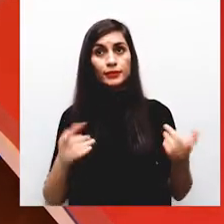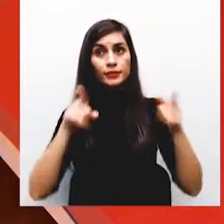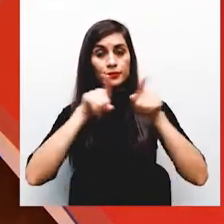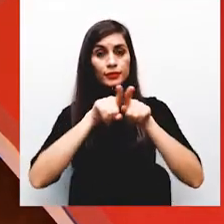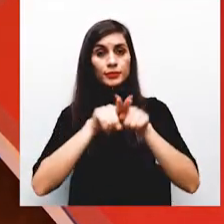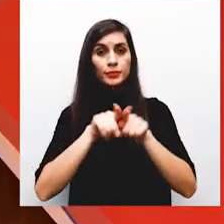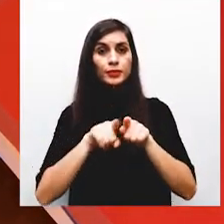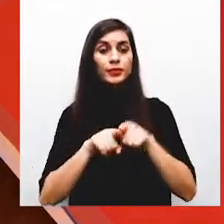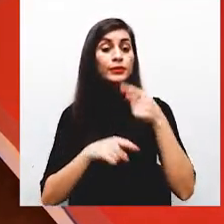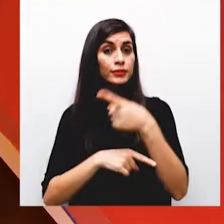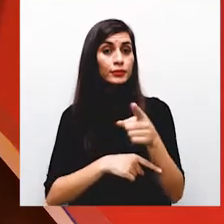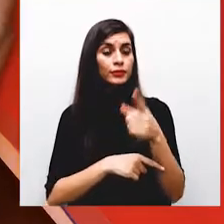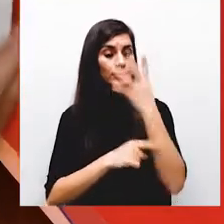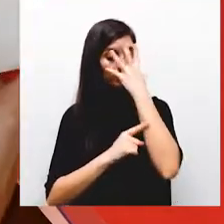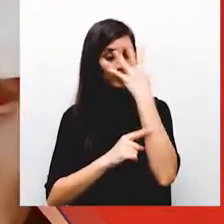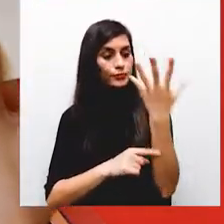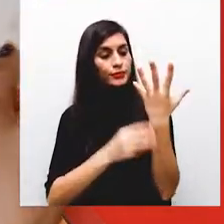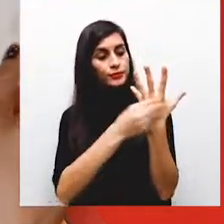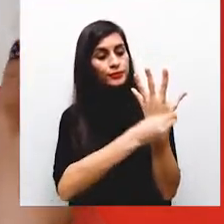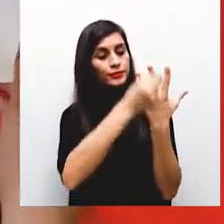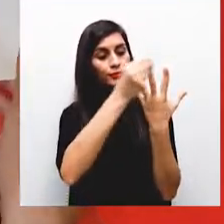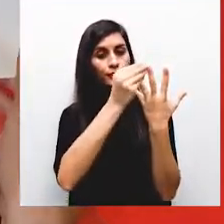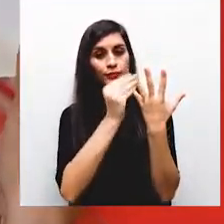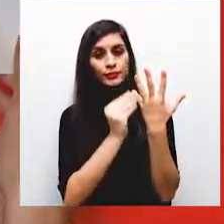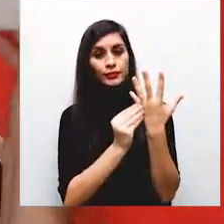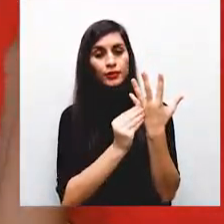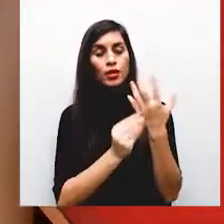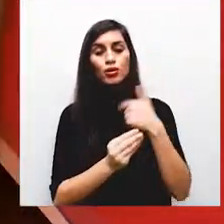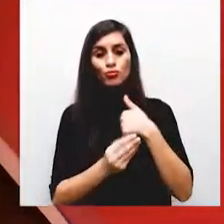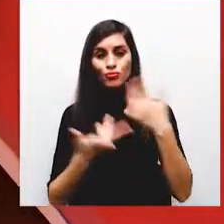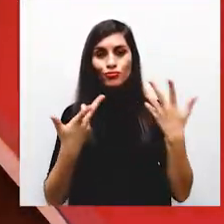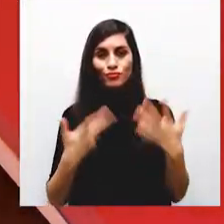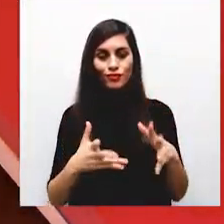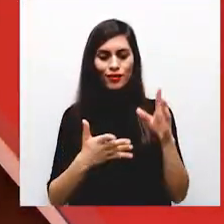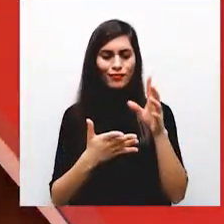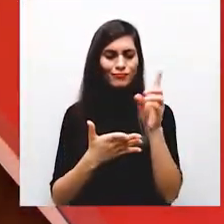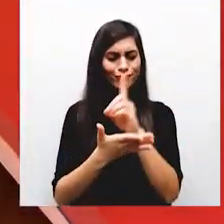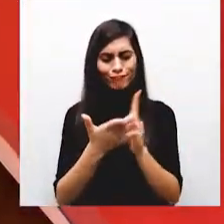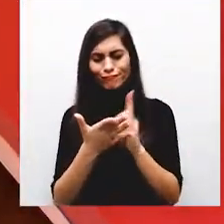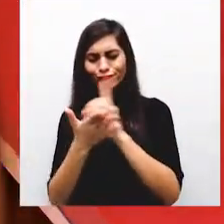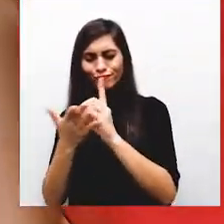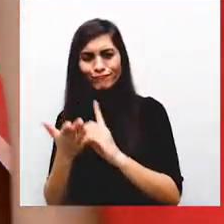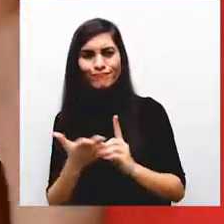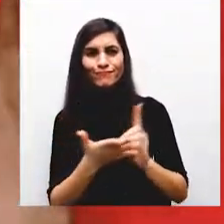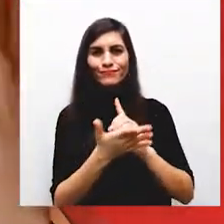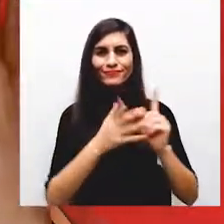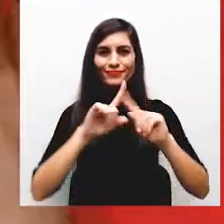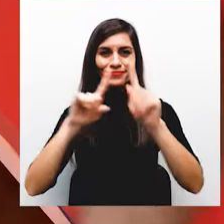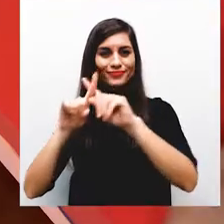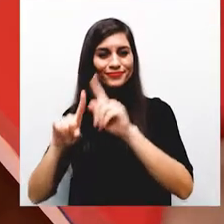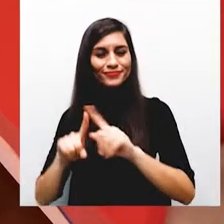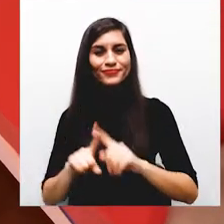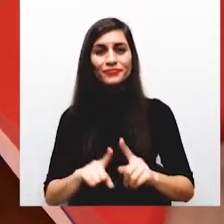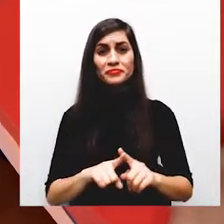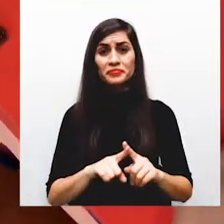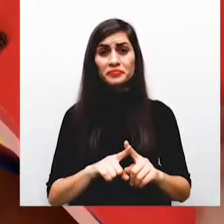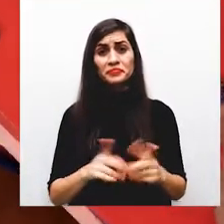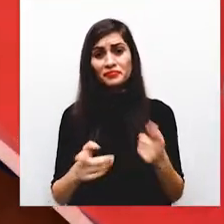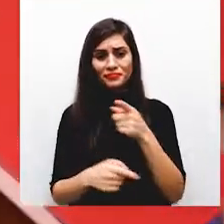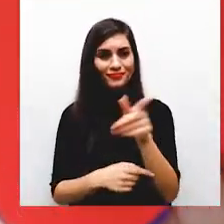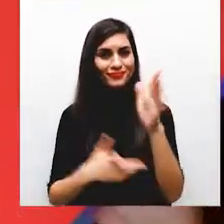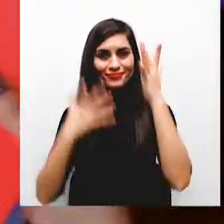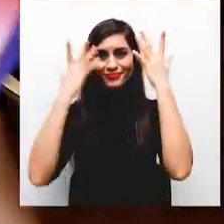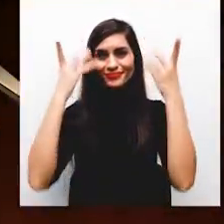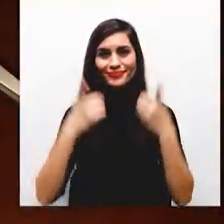materiales se va a convertir en una parte de la máscara. También hice varias formas diferentes. En caso de que ustedes